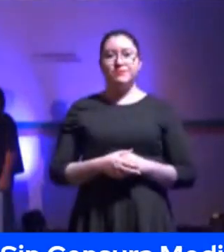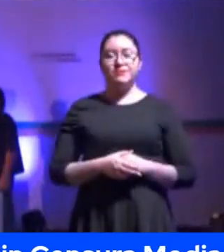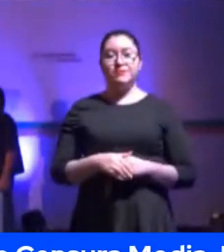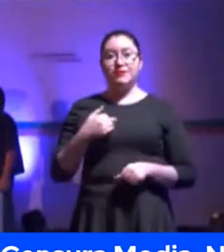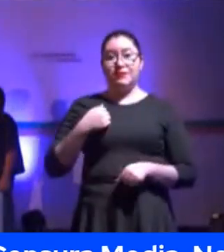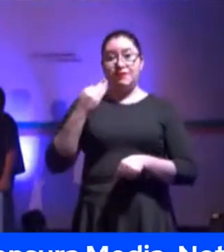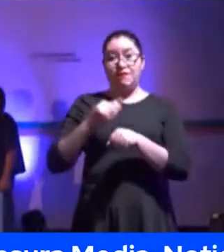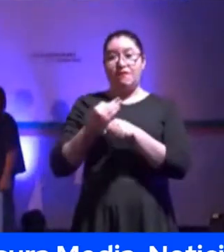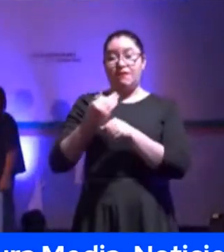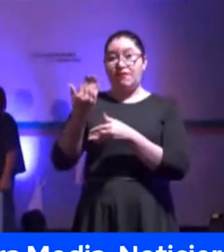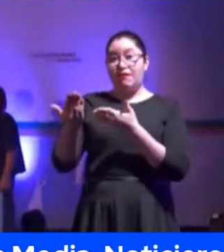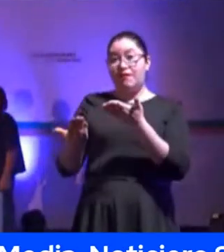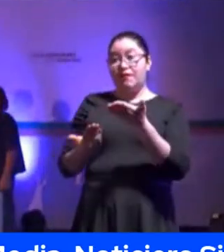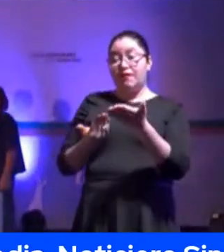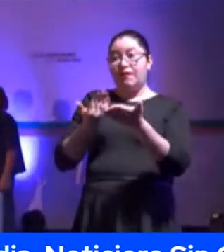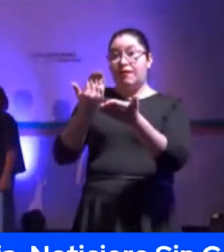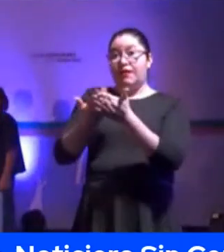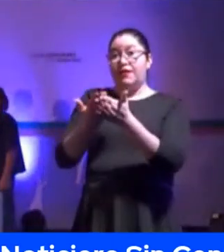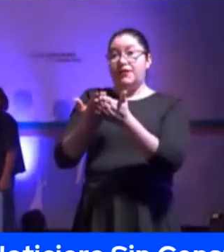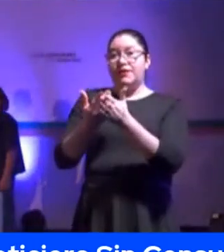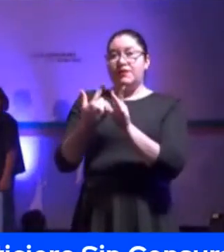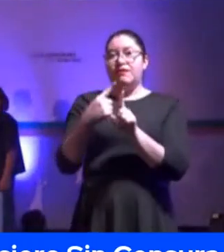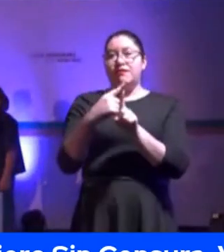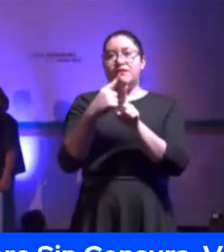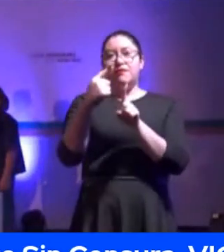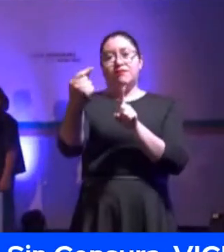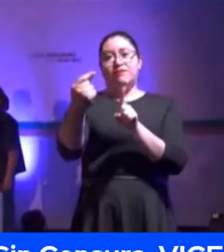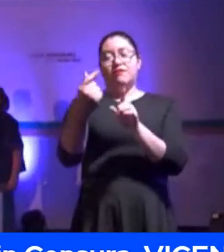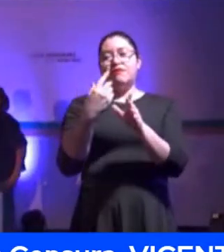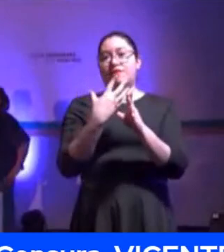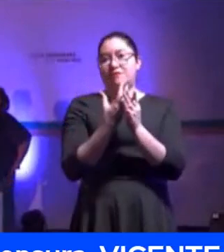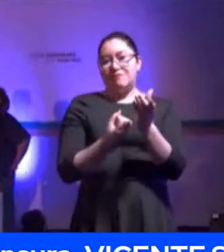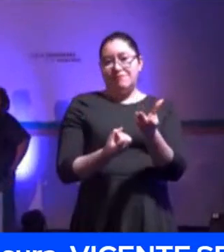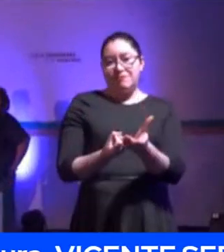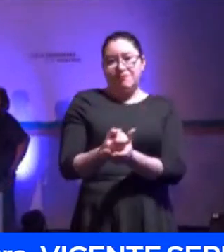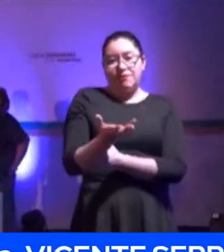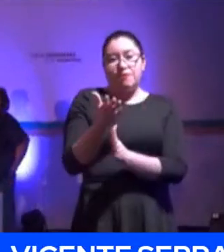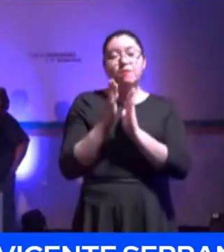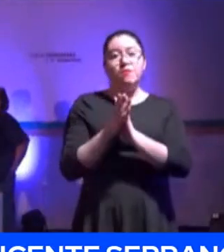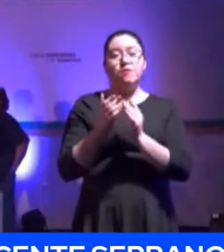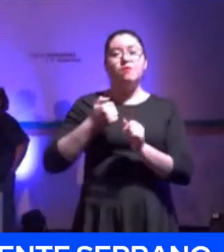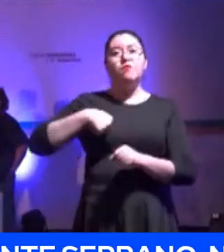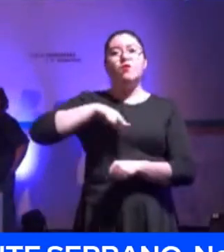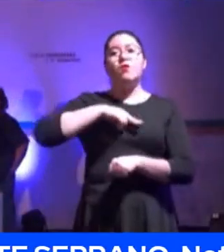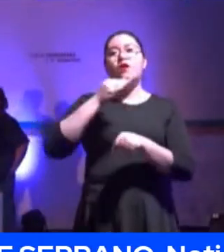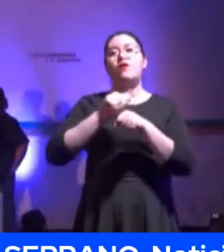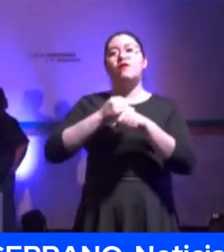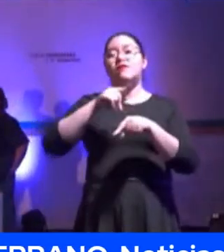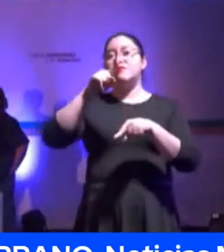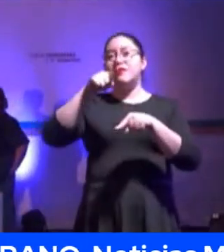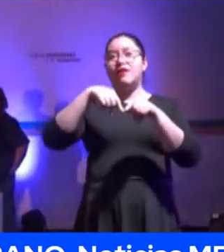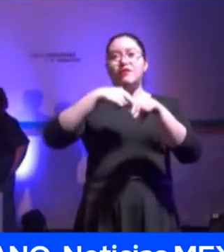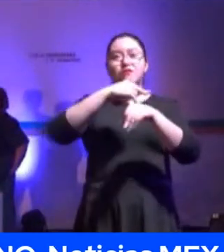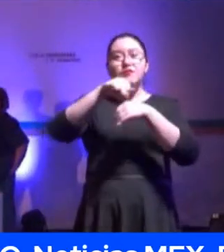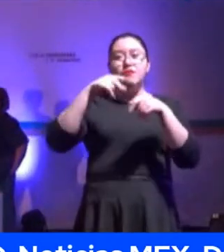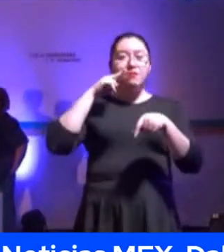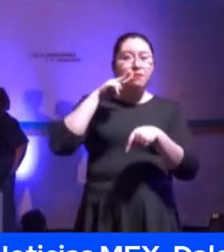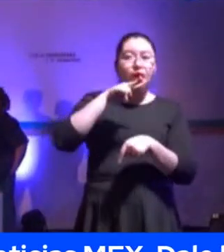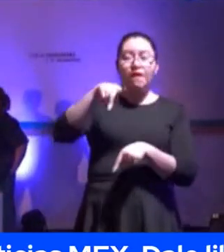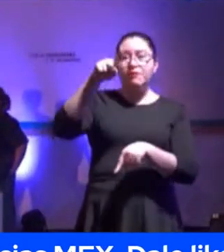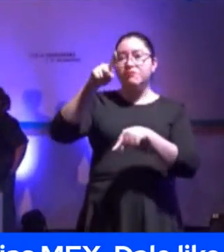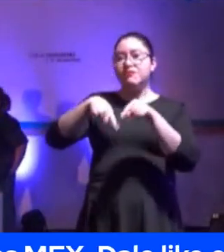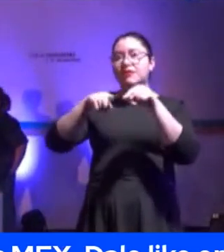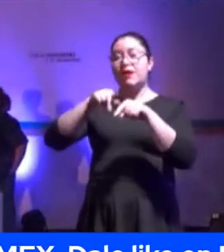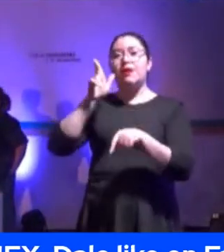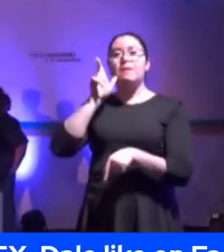voy a pedir, si van a ir desalojando esta carpa, ¿sí? Porque nosotros vamos a tener que recoger todo lo que ven aquí y mañana